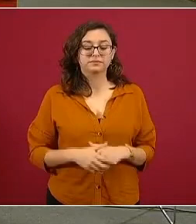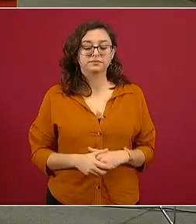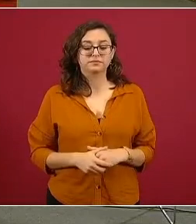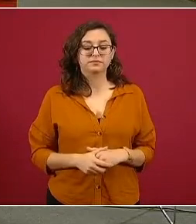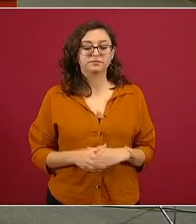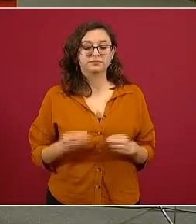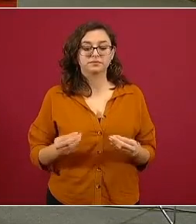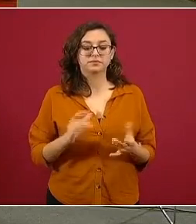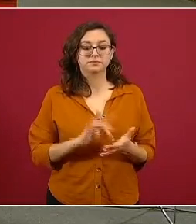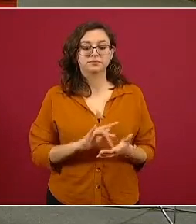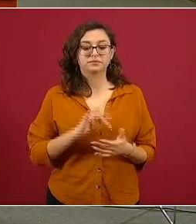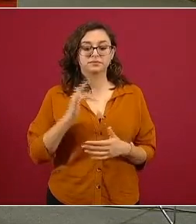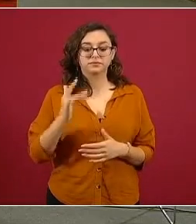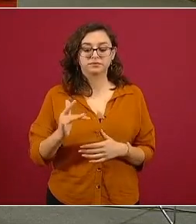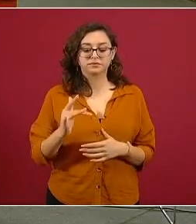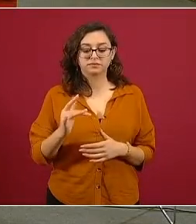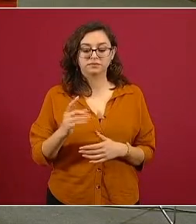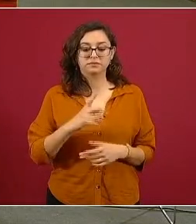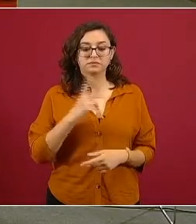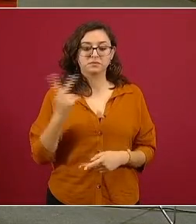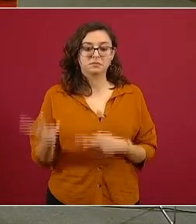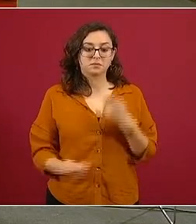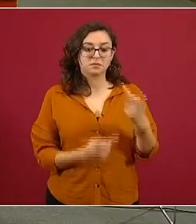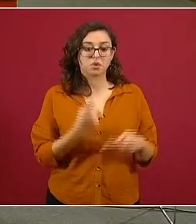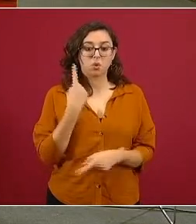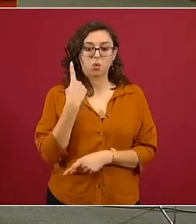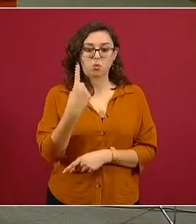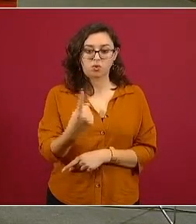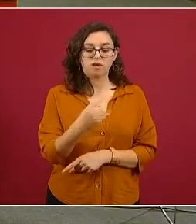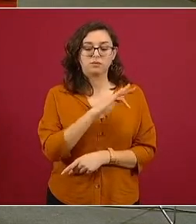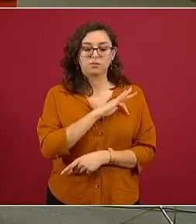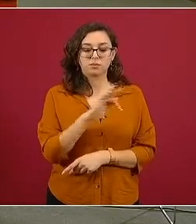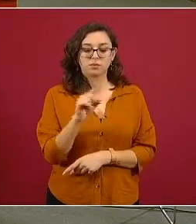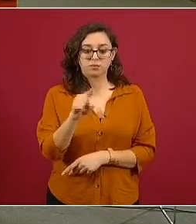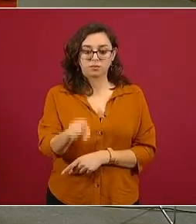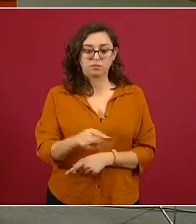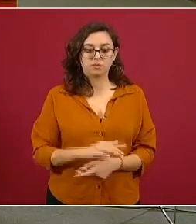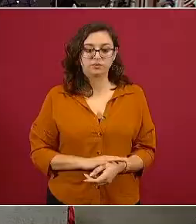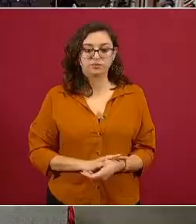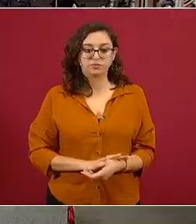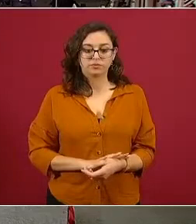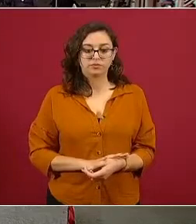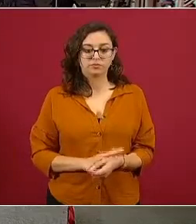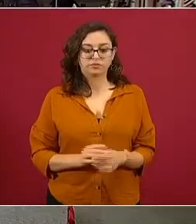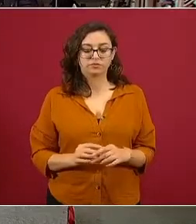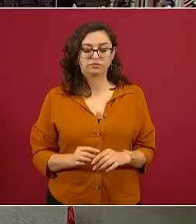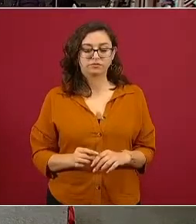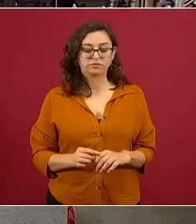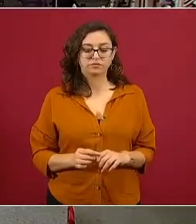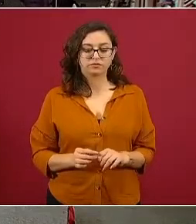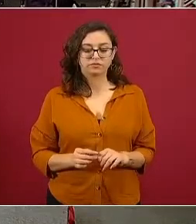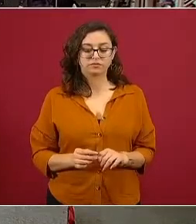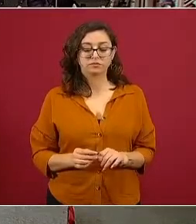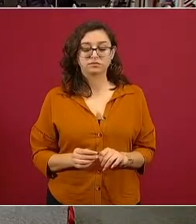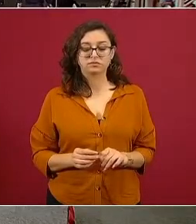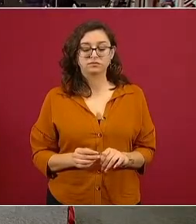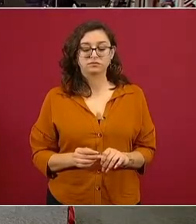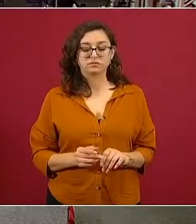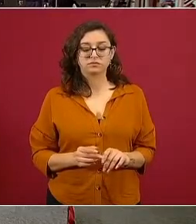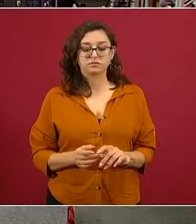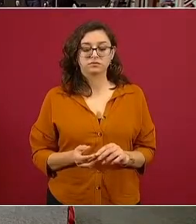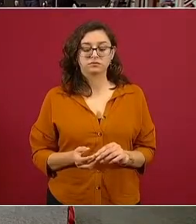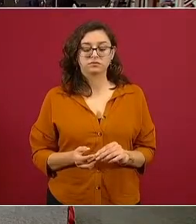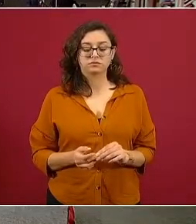gracias, Jorge. Tenemos tiempo para una pregunta. Aquí adelante, por favor. De cualquier manera vamos a